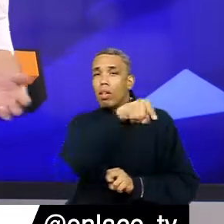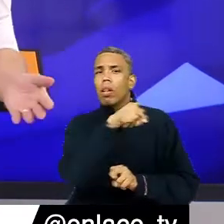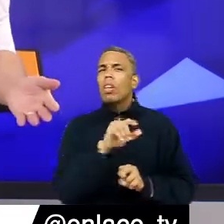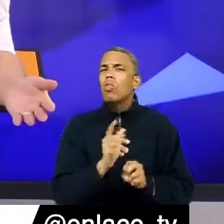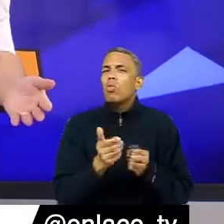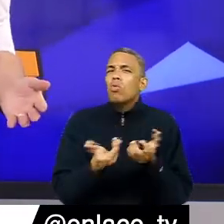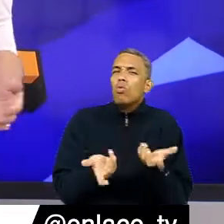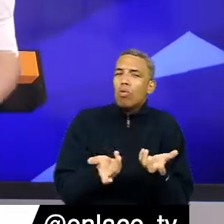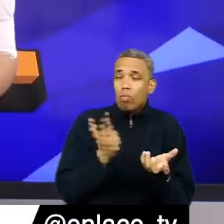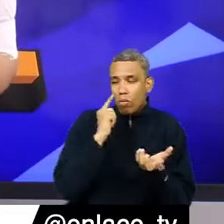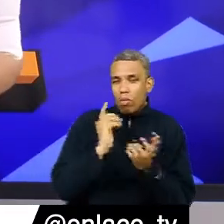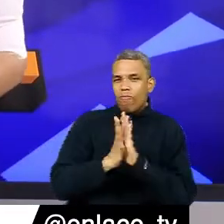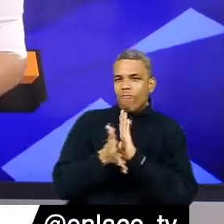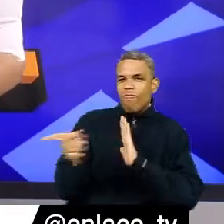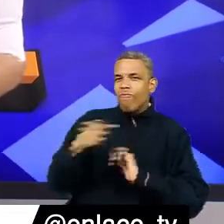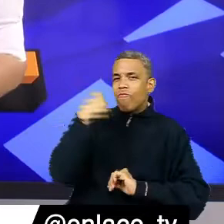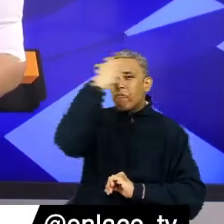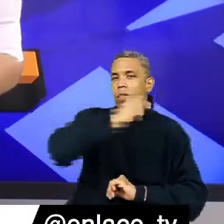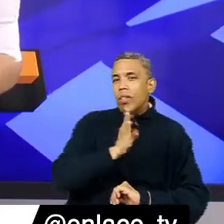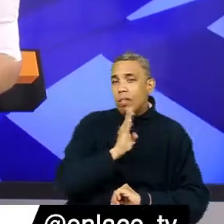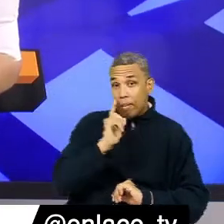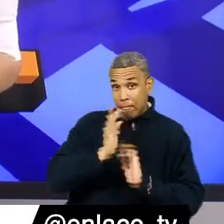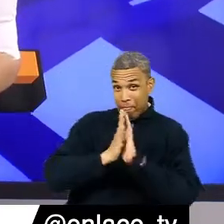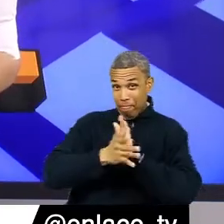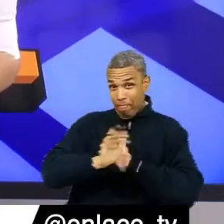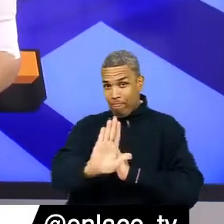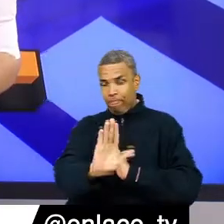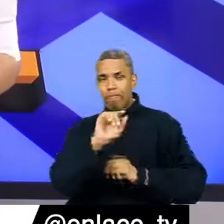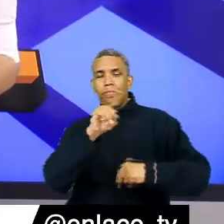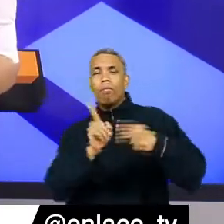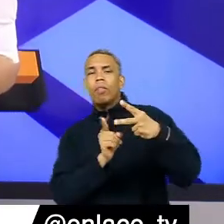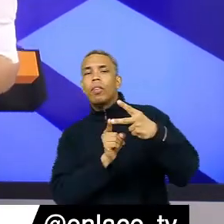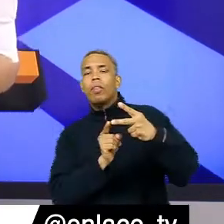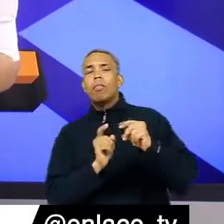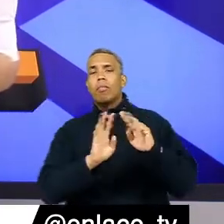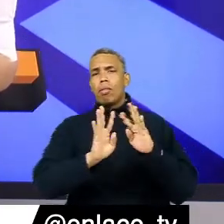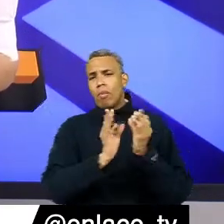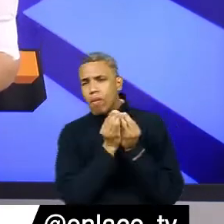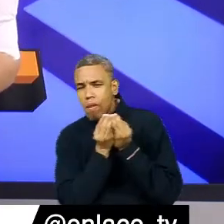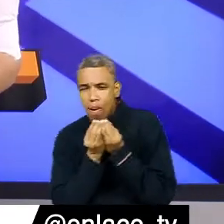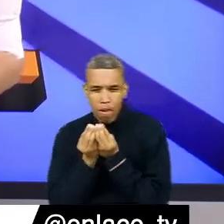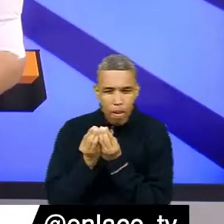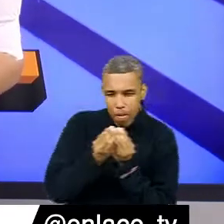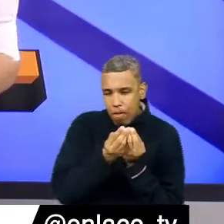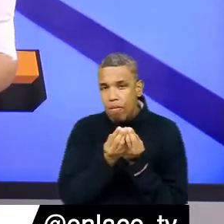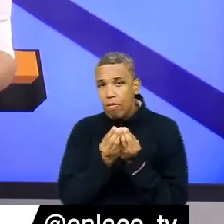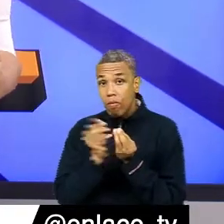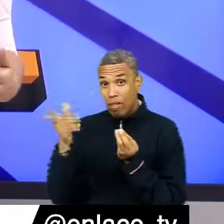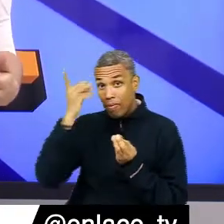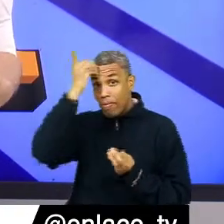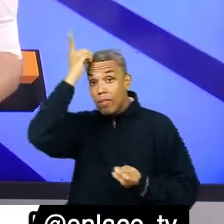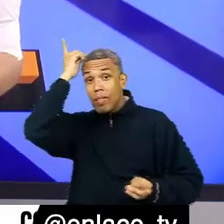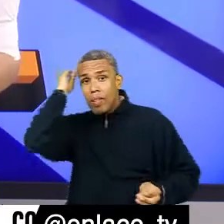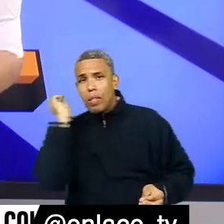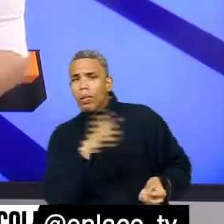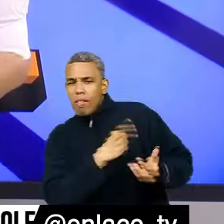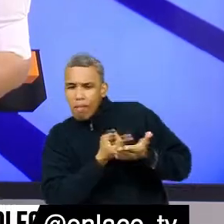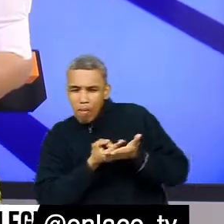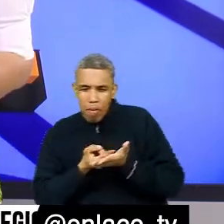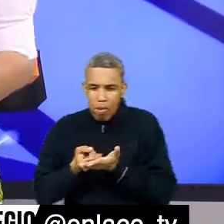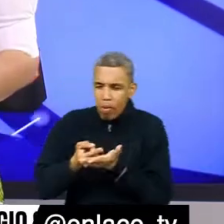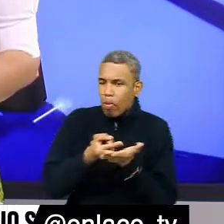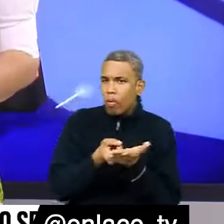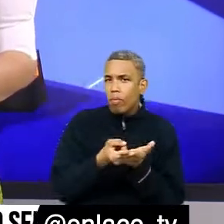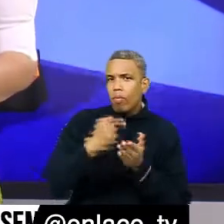En otras noticias que trataremos en la presente emisión, continúa el debate entre el Consejo Municipal y el mandatario local en los trámites de acuerdo de ley.